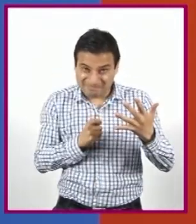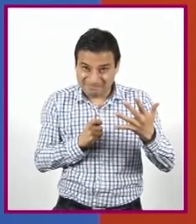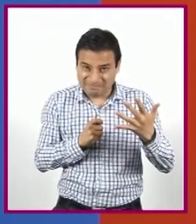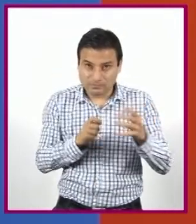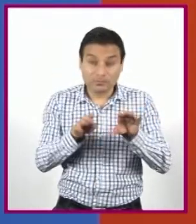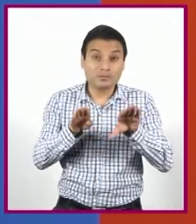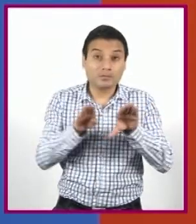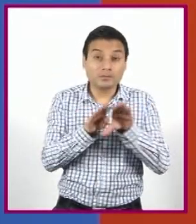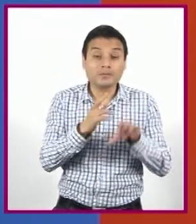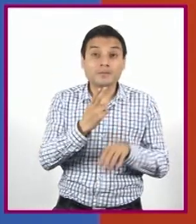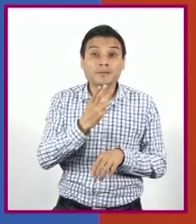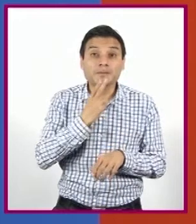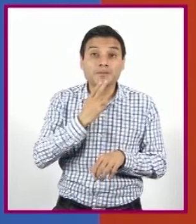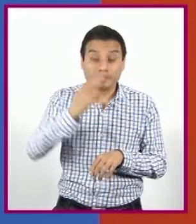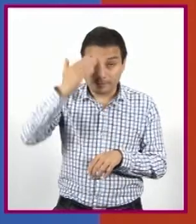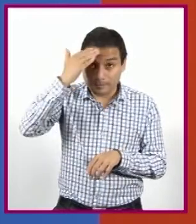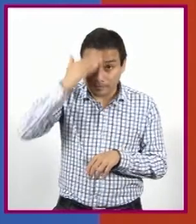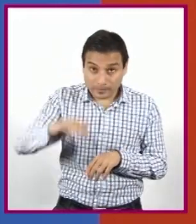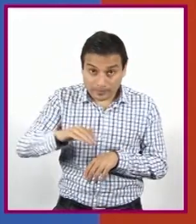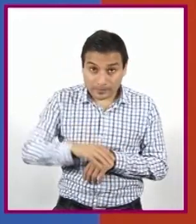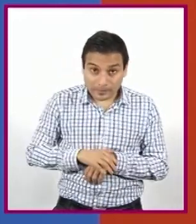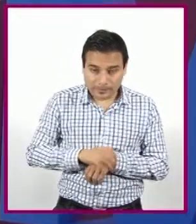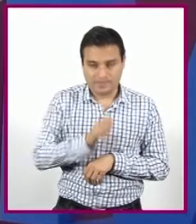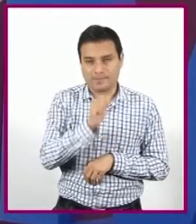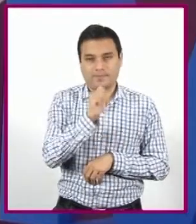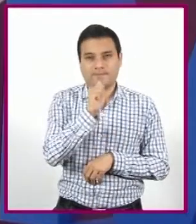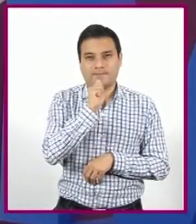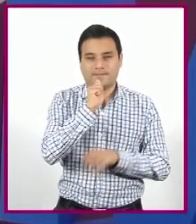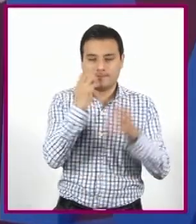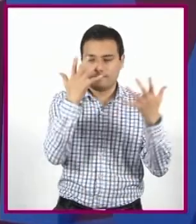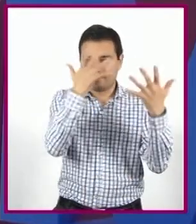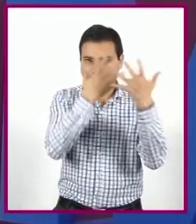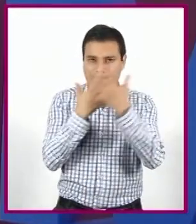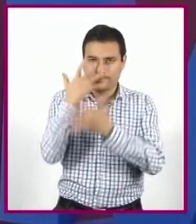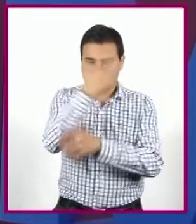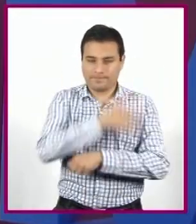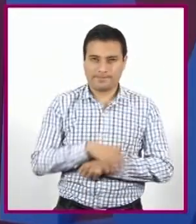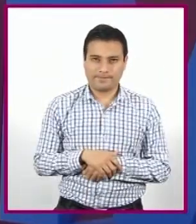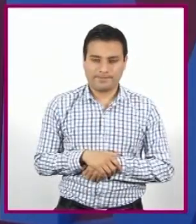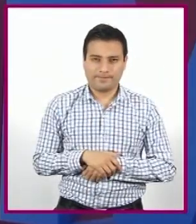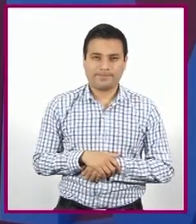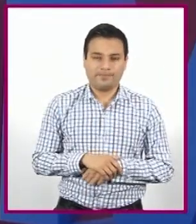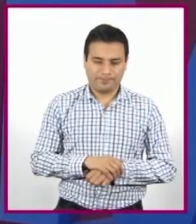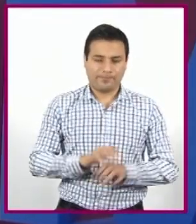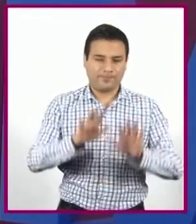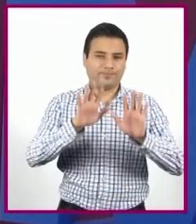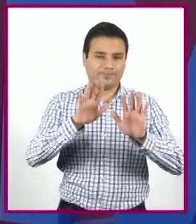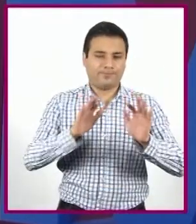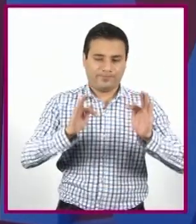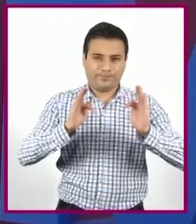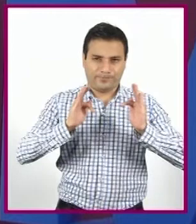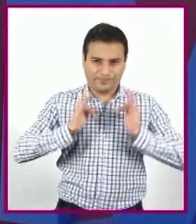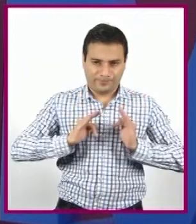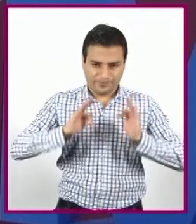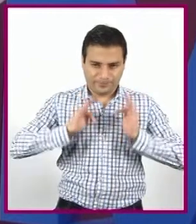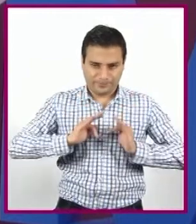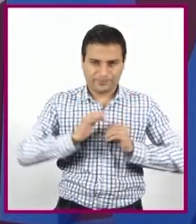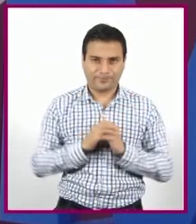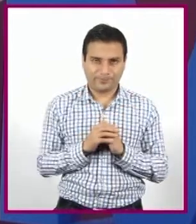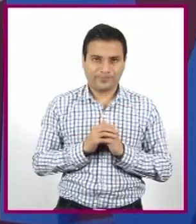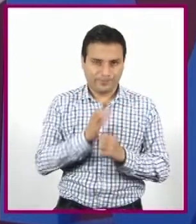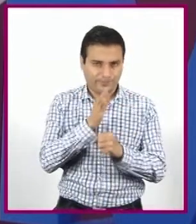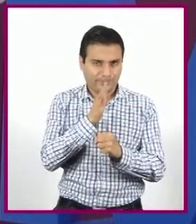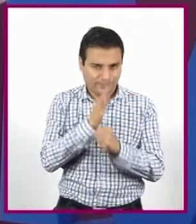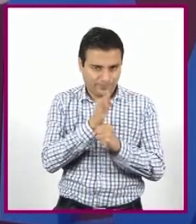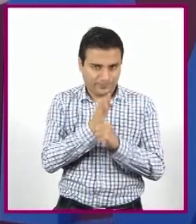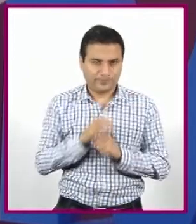exacta en que hay que utilizarlas. Si ese es el caso, no se preocupen, porque de todo eso